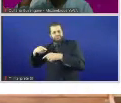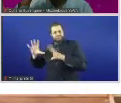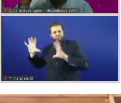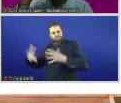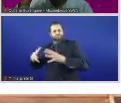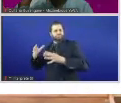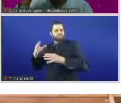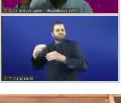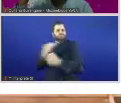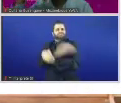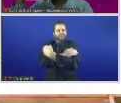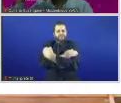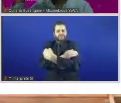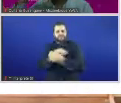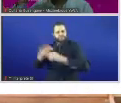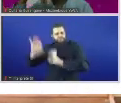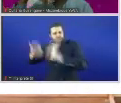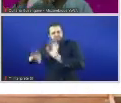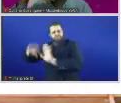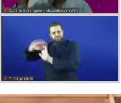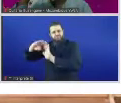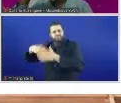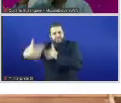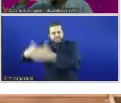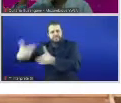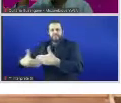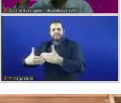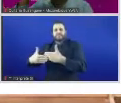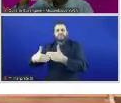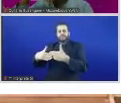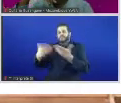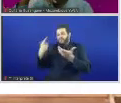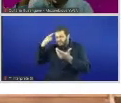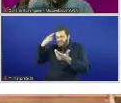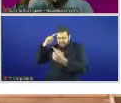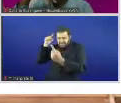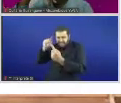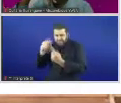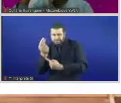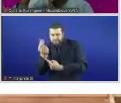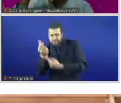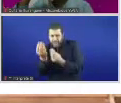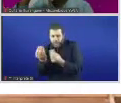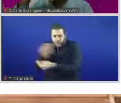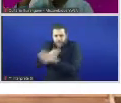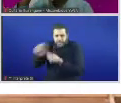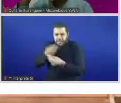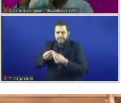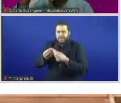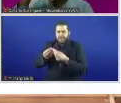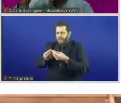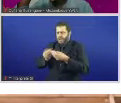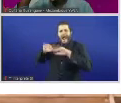pensando en presupuestos más coherentes, con equipos técnicos también cada vez más sensibles